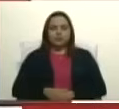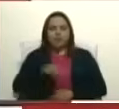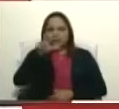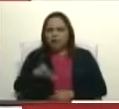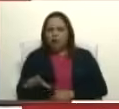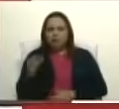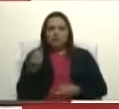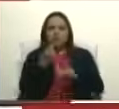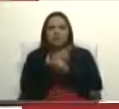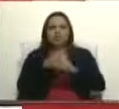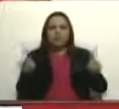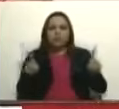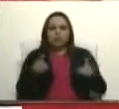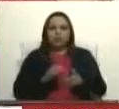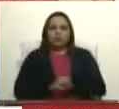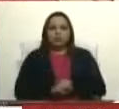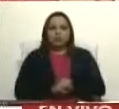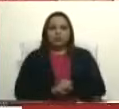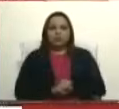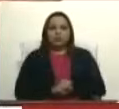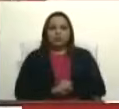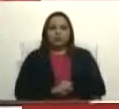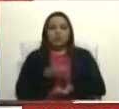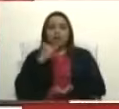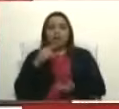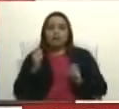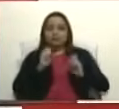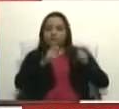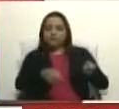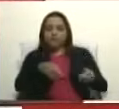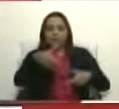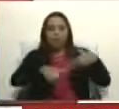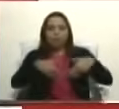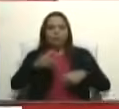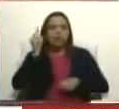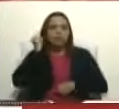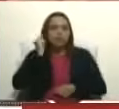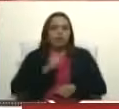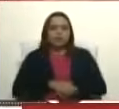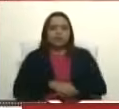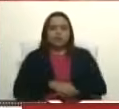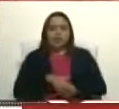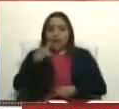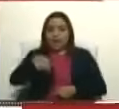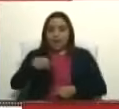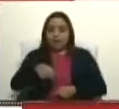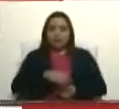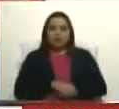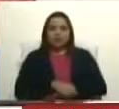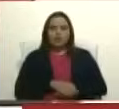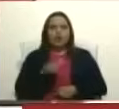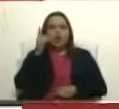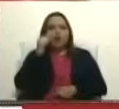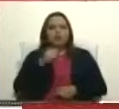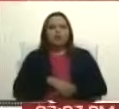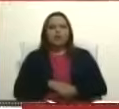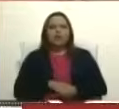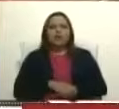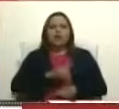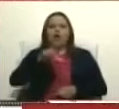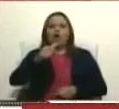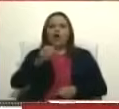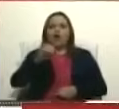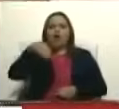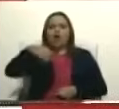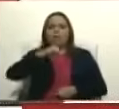además. Medina Angarita fue el que le dio el voto a la mujer. Cuando aquí Gómez persiguió a los partidos políticos, Medina Angarita